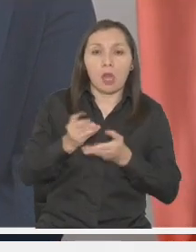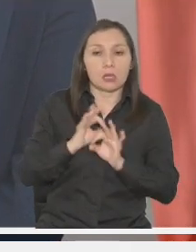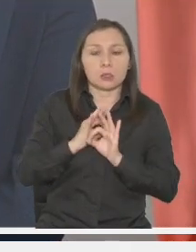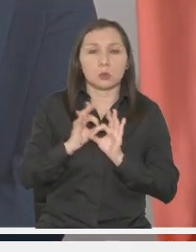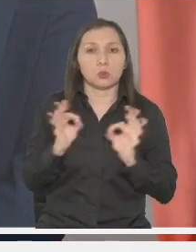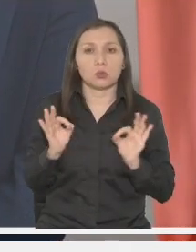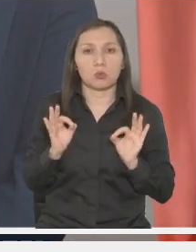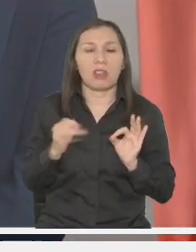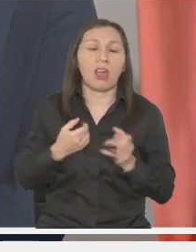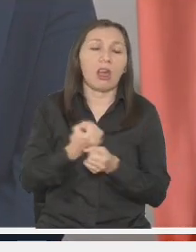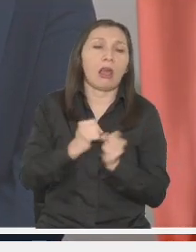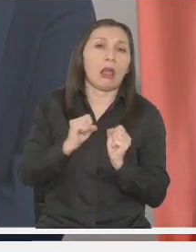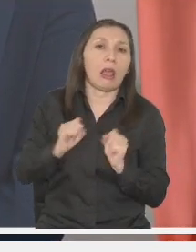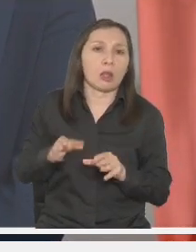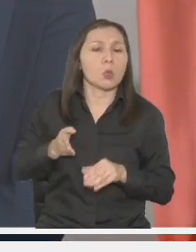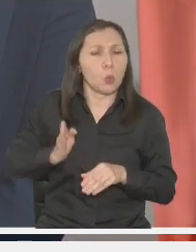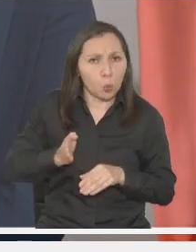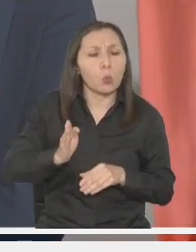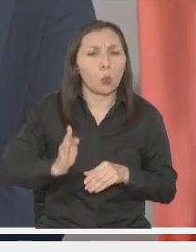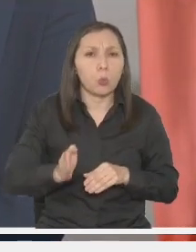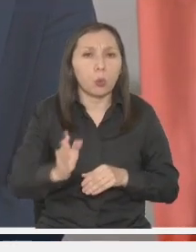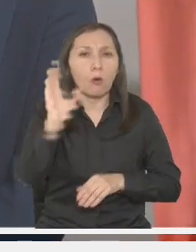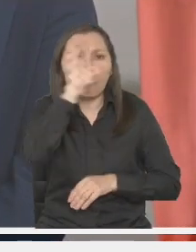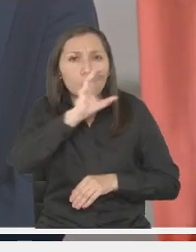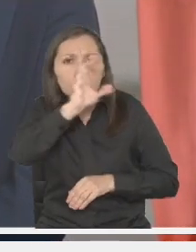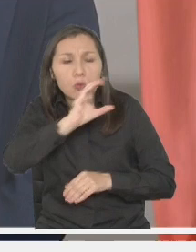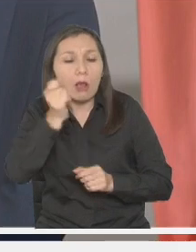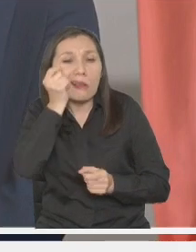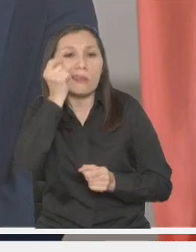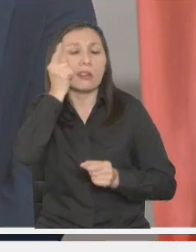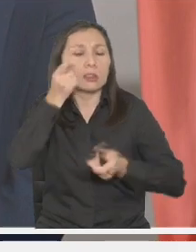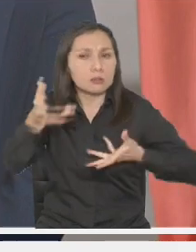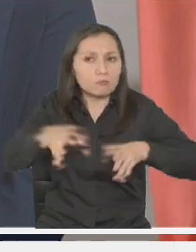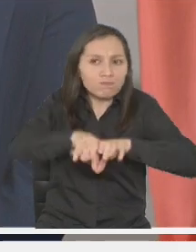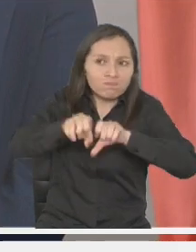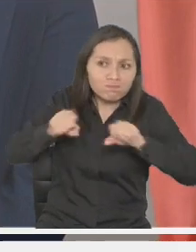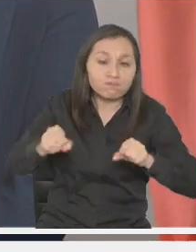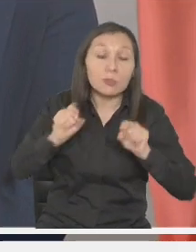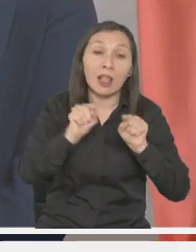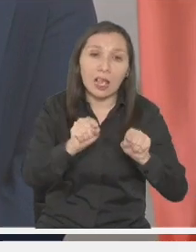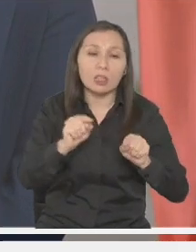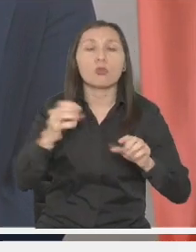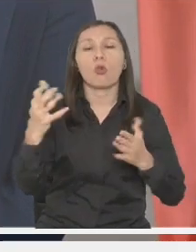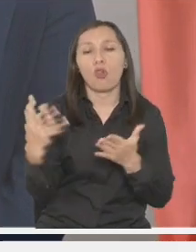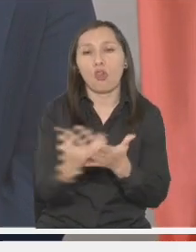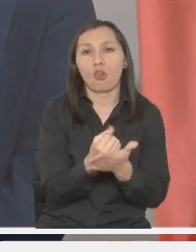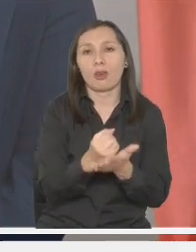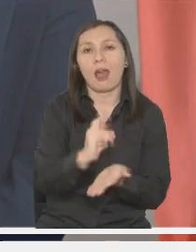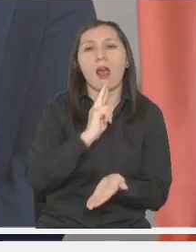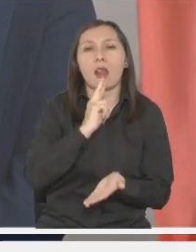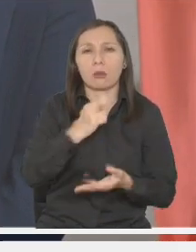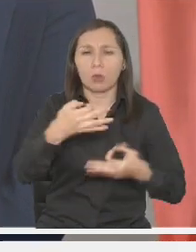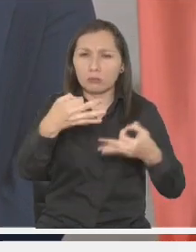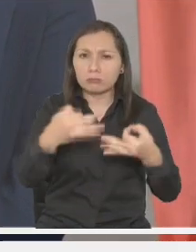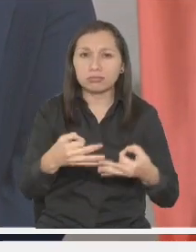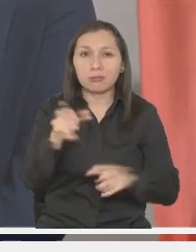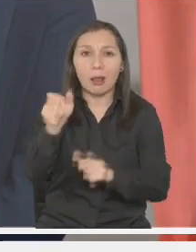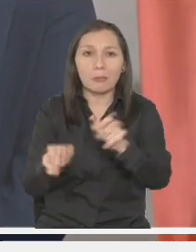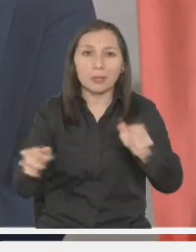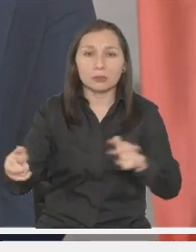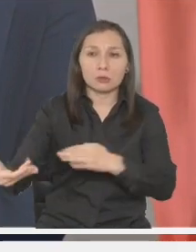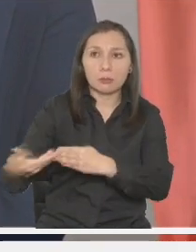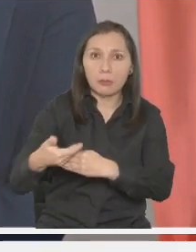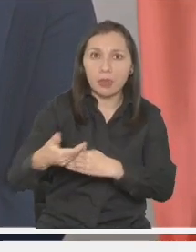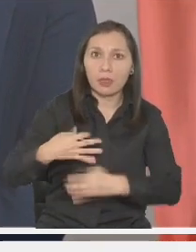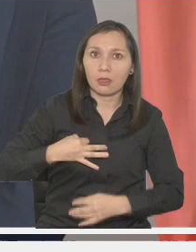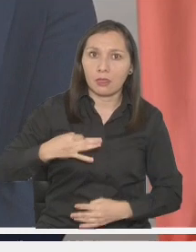ningún momento desistir de la persistencia en buscar esos entendimientos, porque solo así se logra una respuesta contundente a lo que la ciudadanía nos